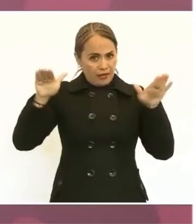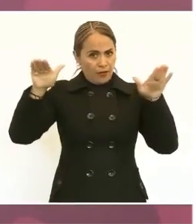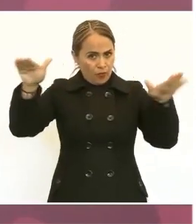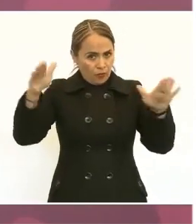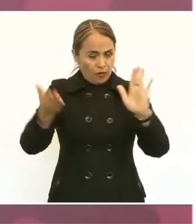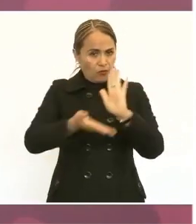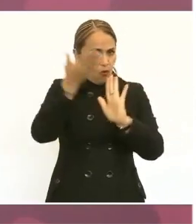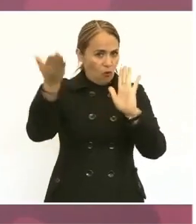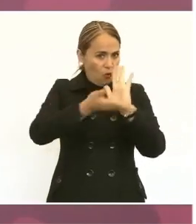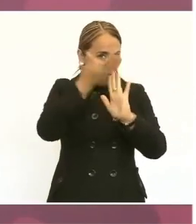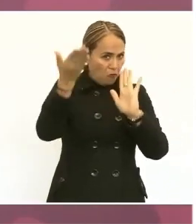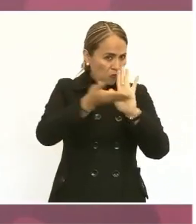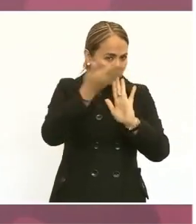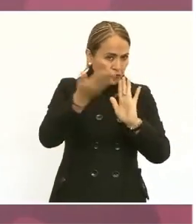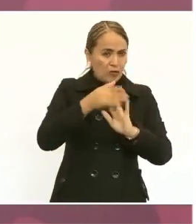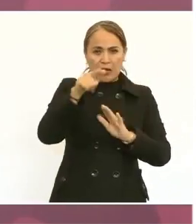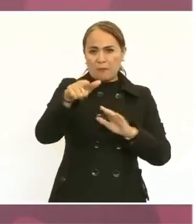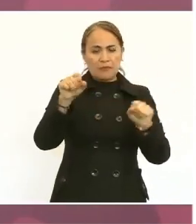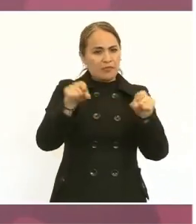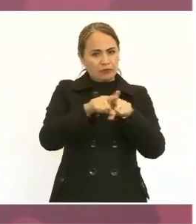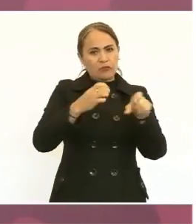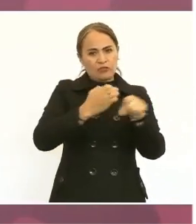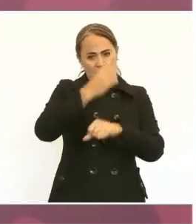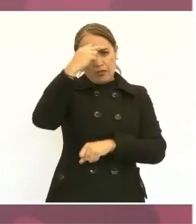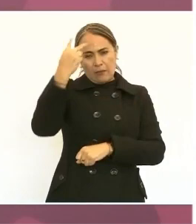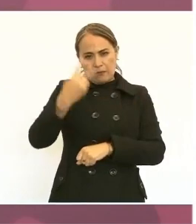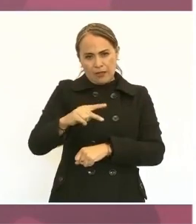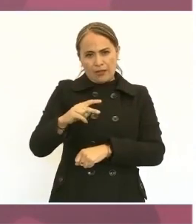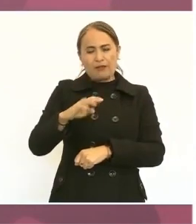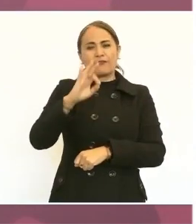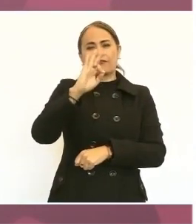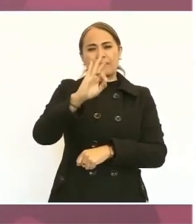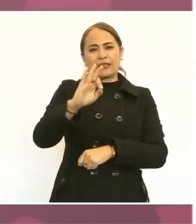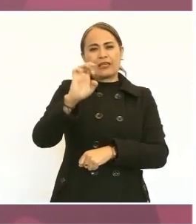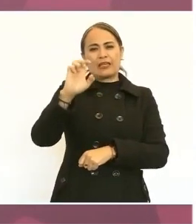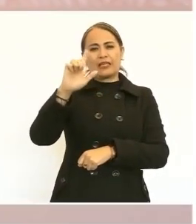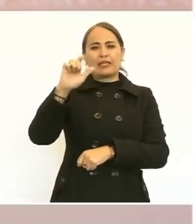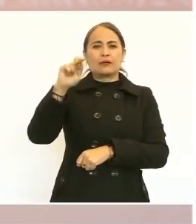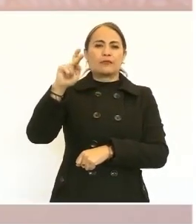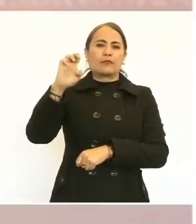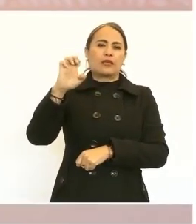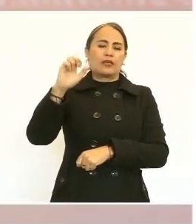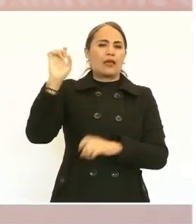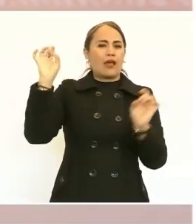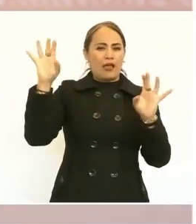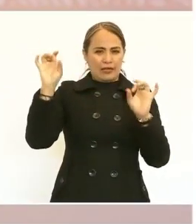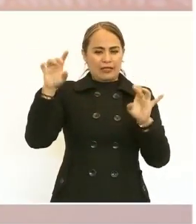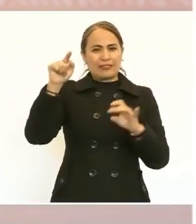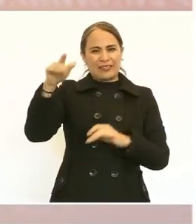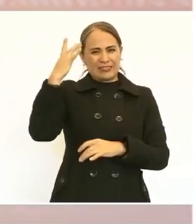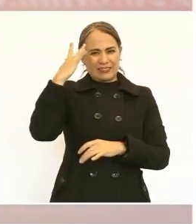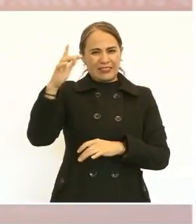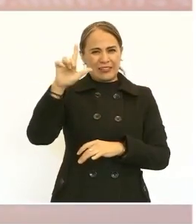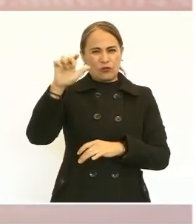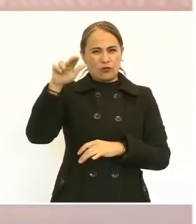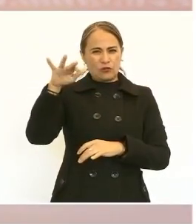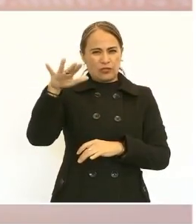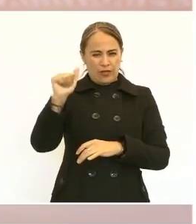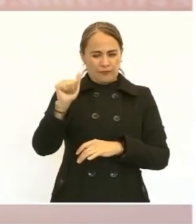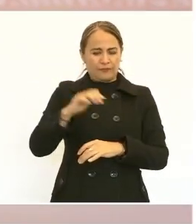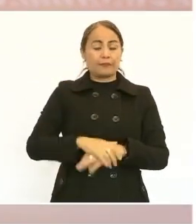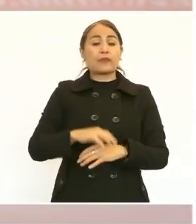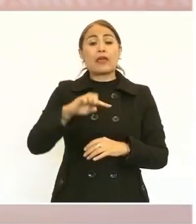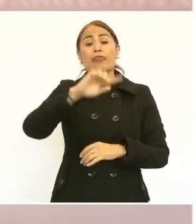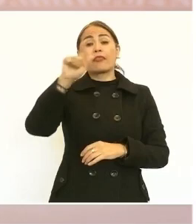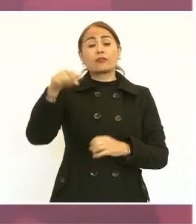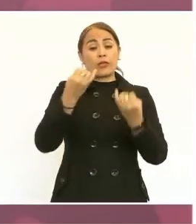está también en el Estado de México, el Felipe Ángeles, en Santa Lucía. Acabamos de